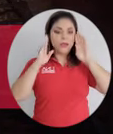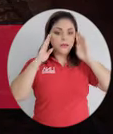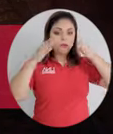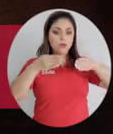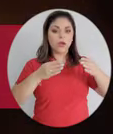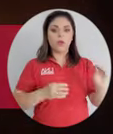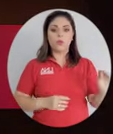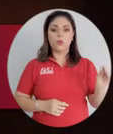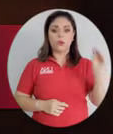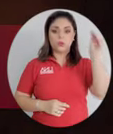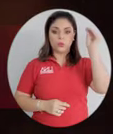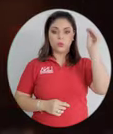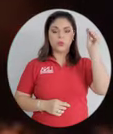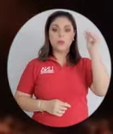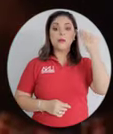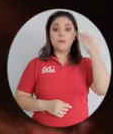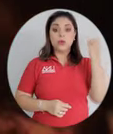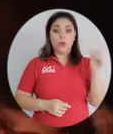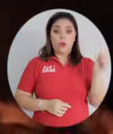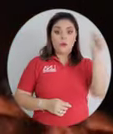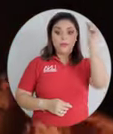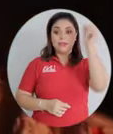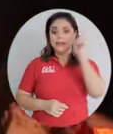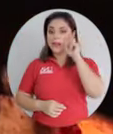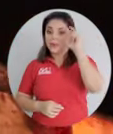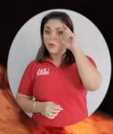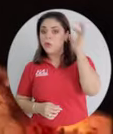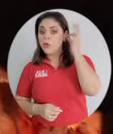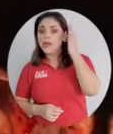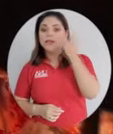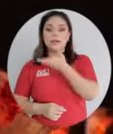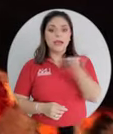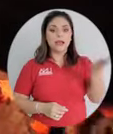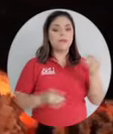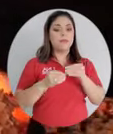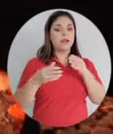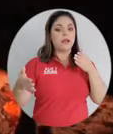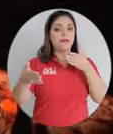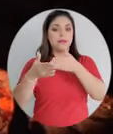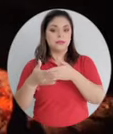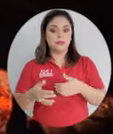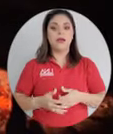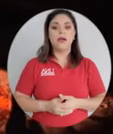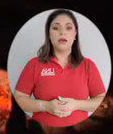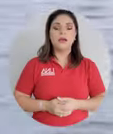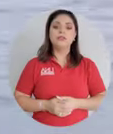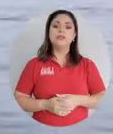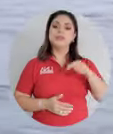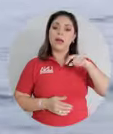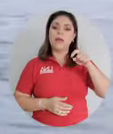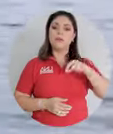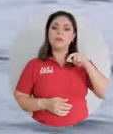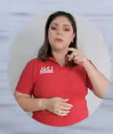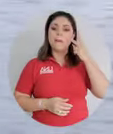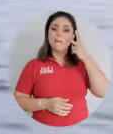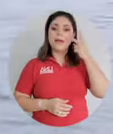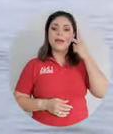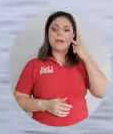juventud, porque son de los grupos más afectados. Entonces hay que ver la desigualdad no desde esa